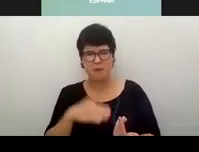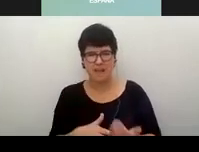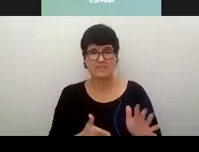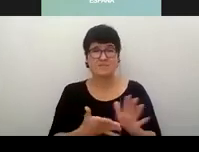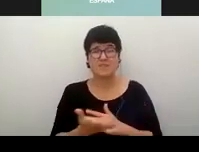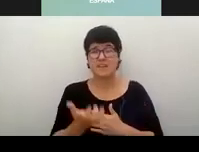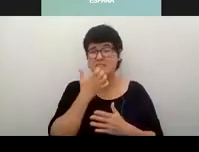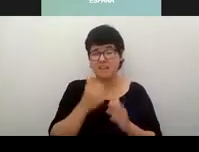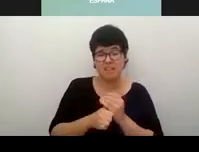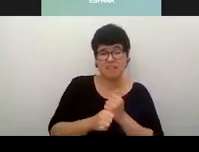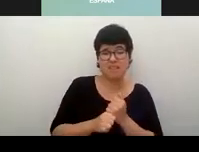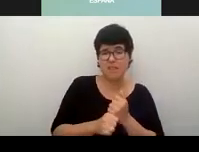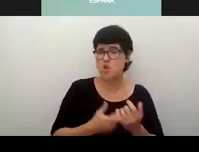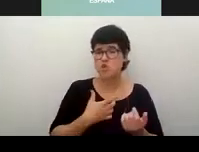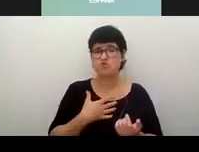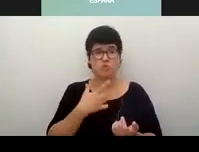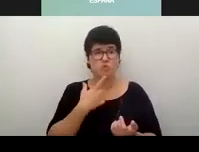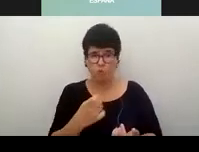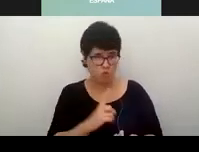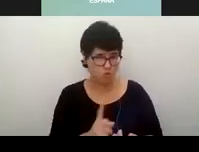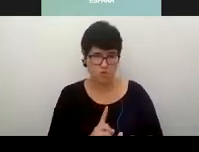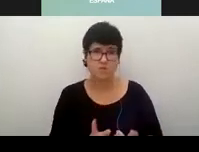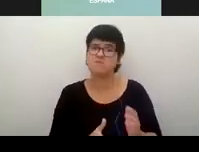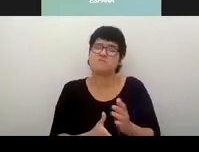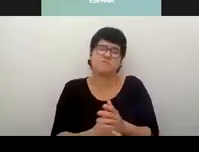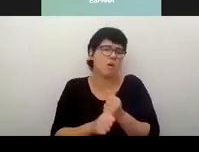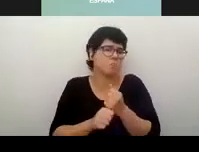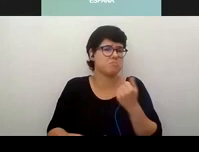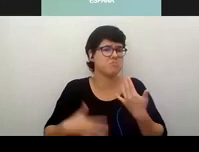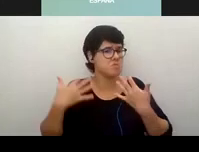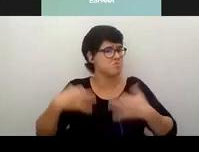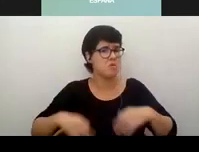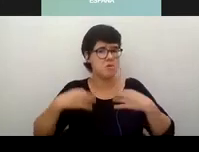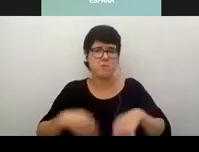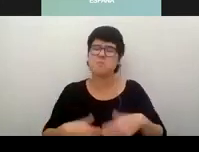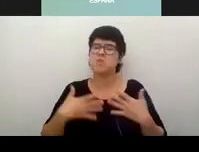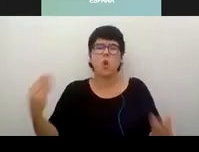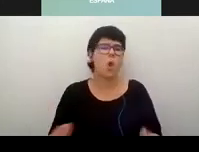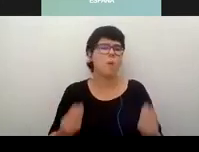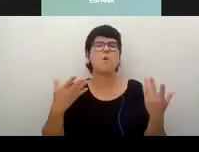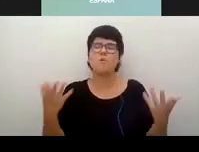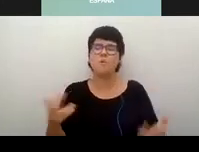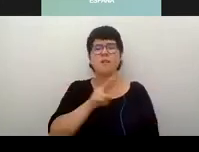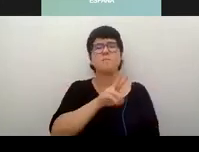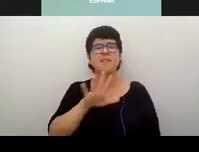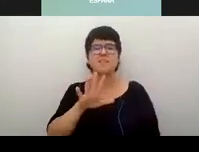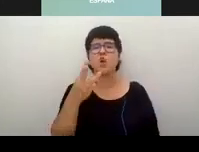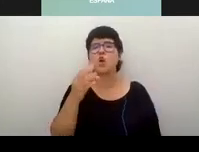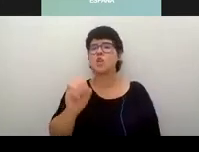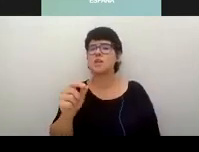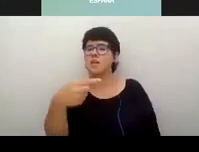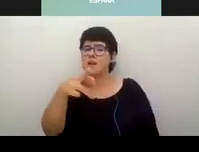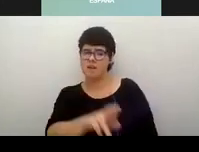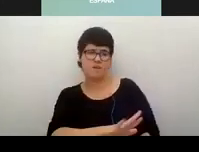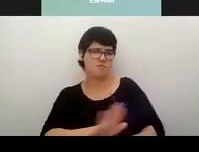decirlo, 25 o 30 gramos de fibra al día serían los más adecuados. Como decíamos, su papel como prebióticos